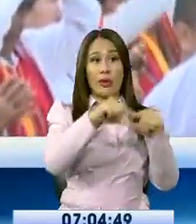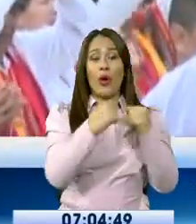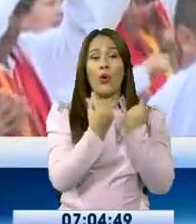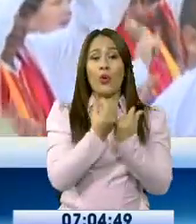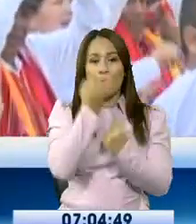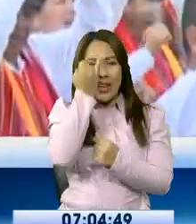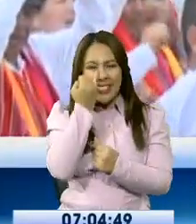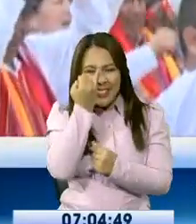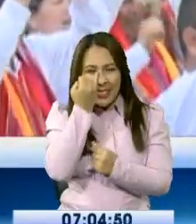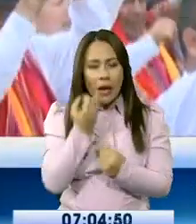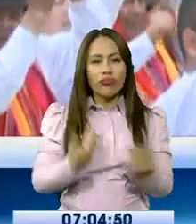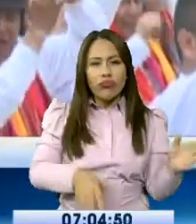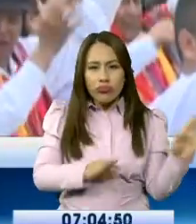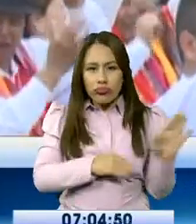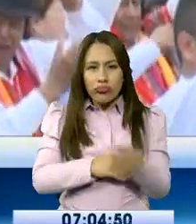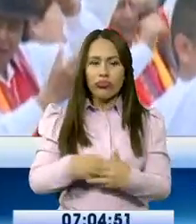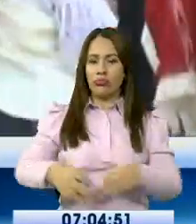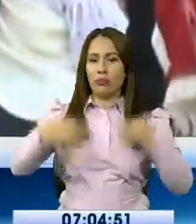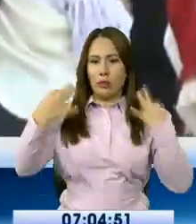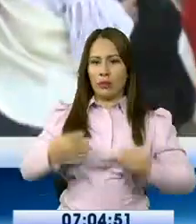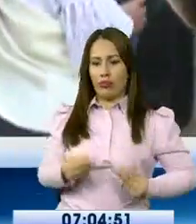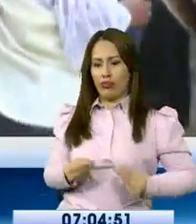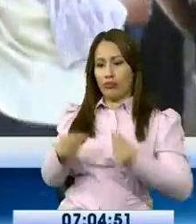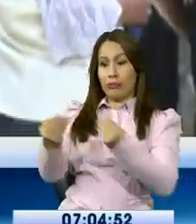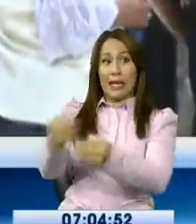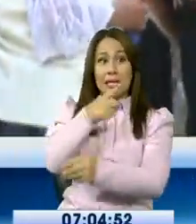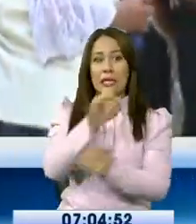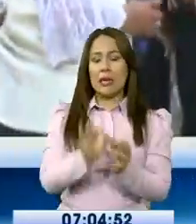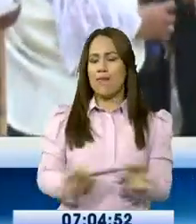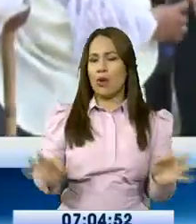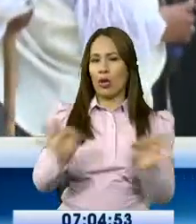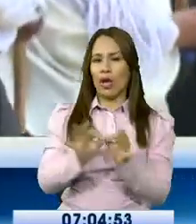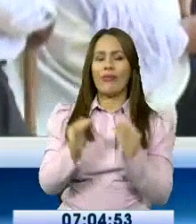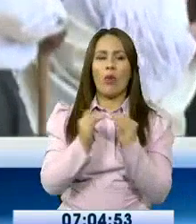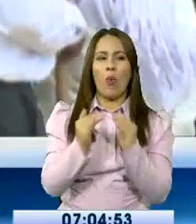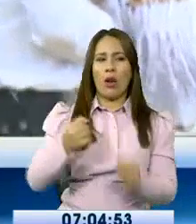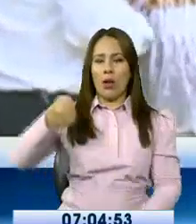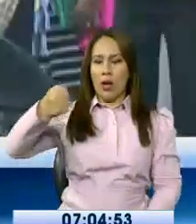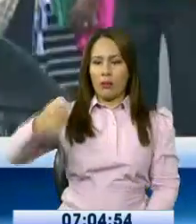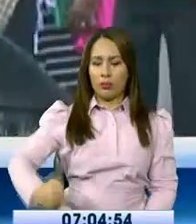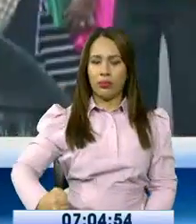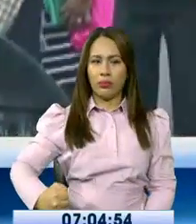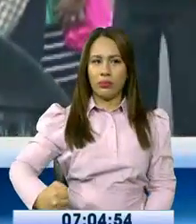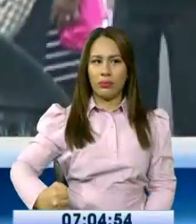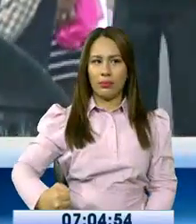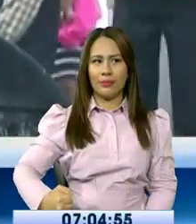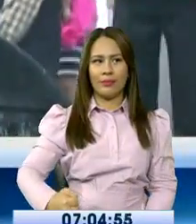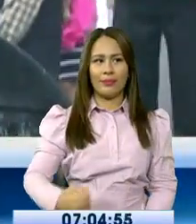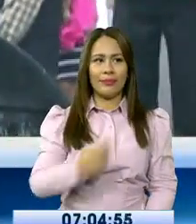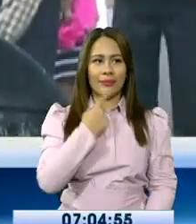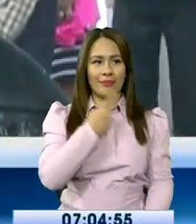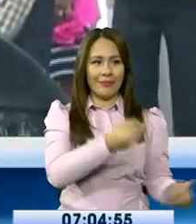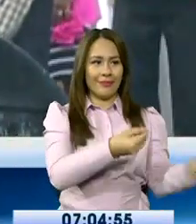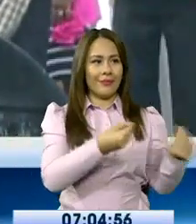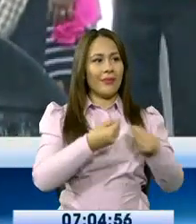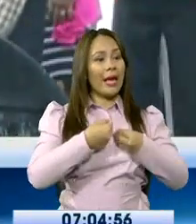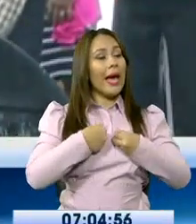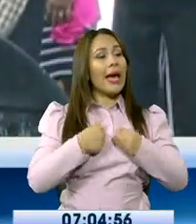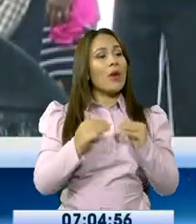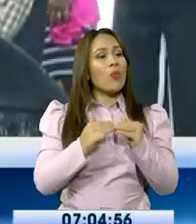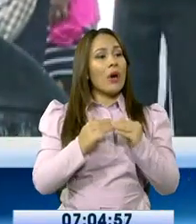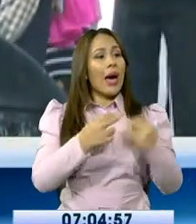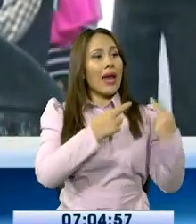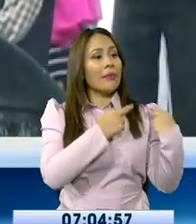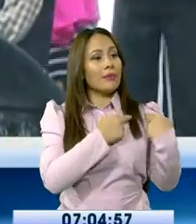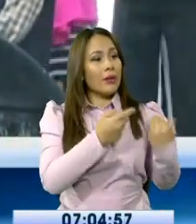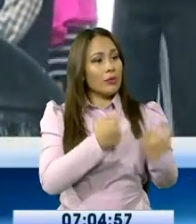afines al régimen entregaron de manera oficial el bastón de mando al presidente Lenín Moreno. Apenas es un encargo que uno tiene